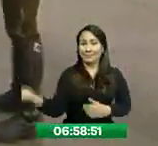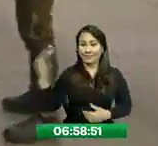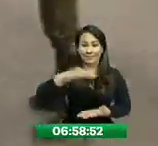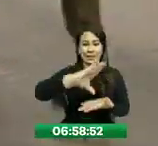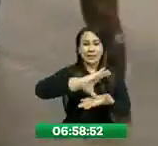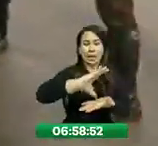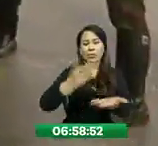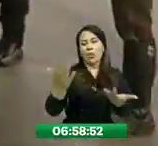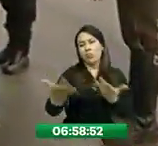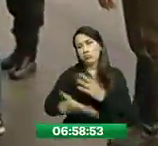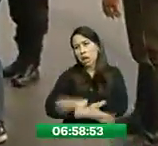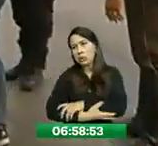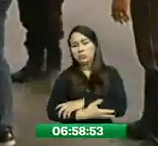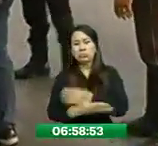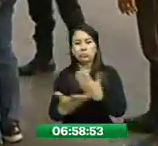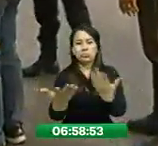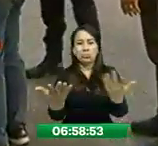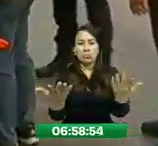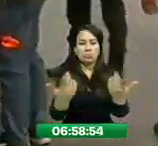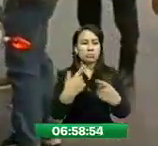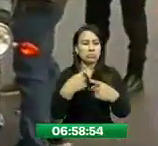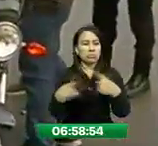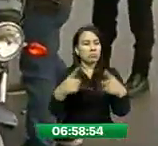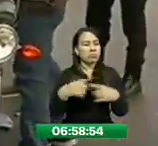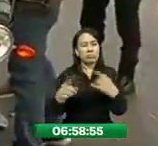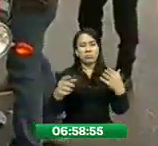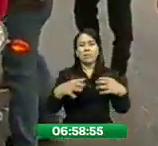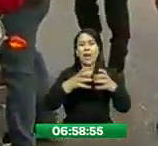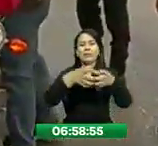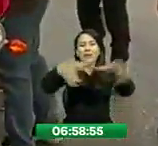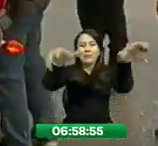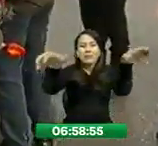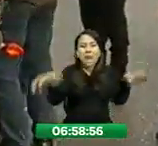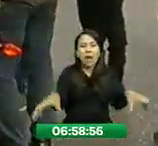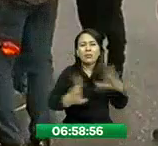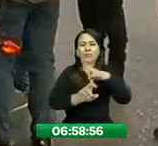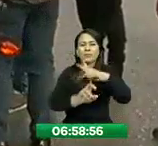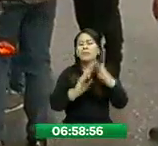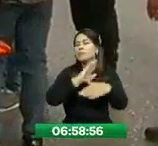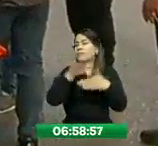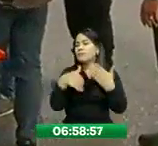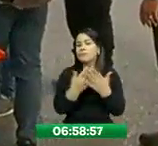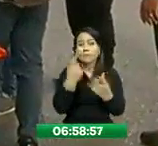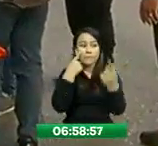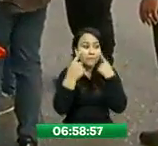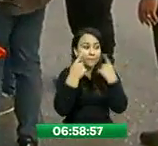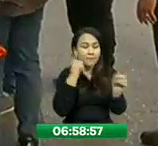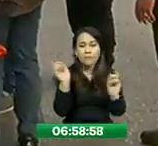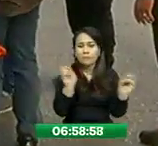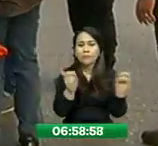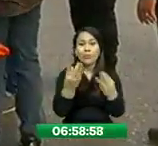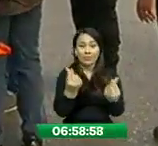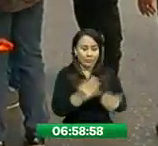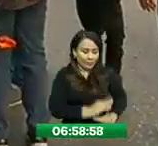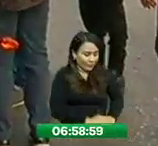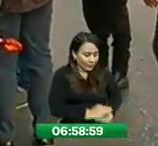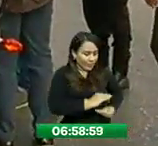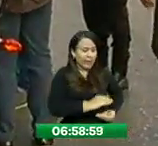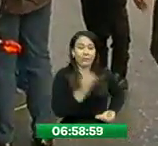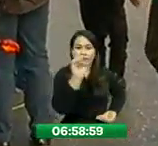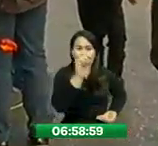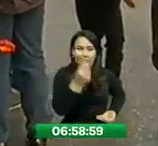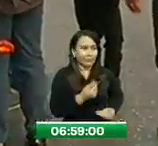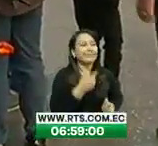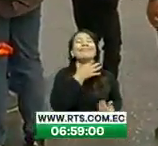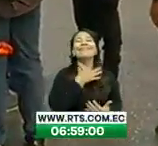principal este fin de semana, hacerlo con mucha precaución, mirando a todos lados y evitar llevar mucho dinero u objetos